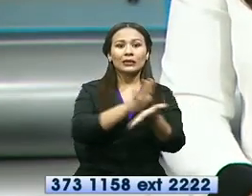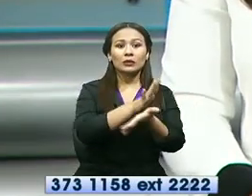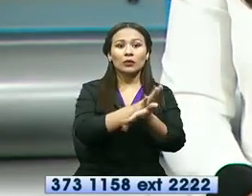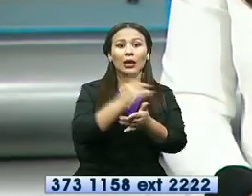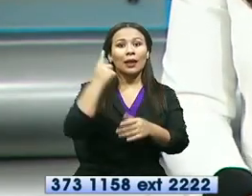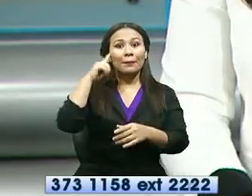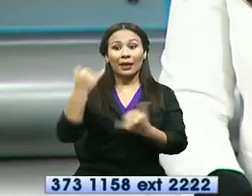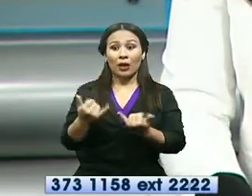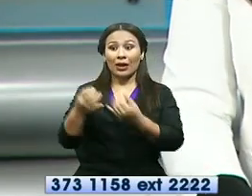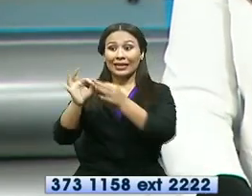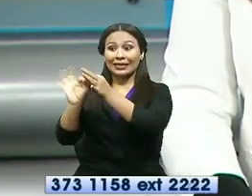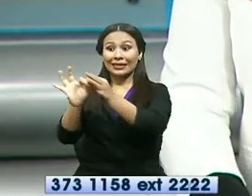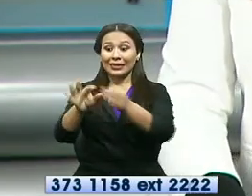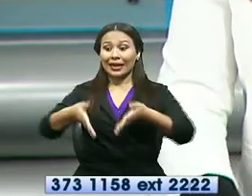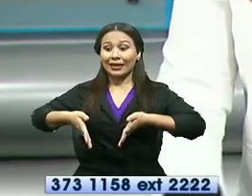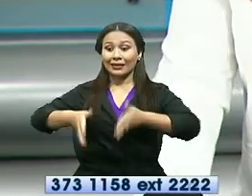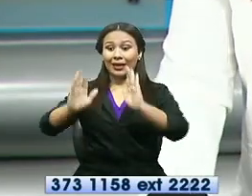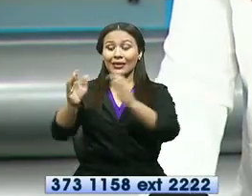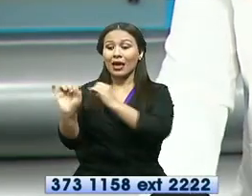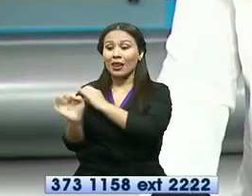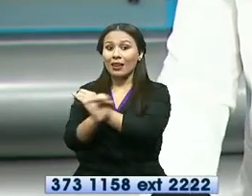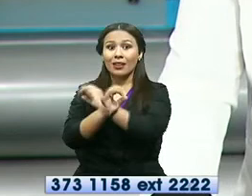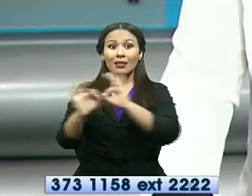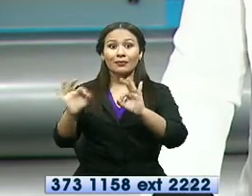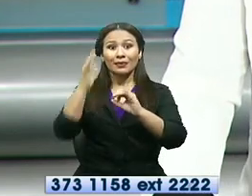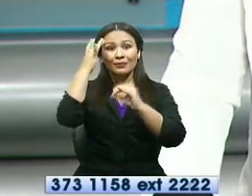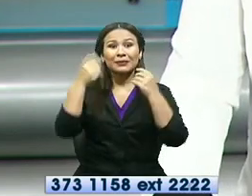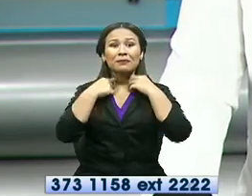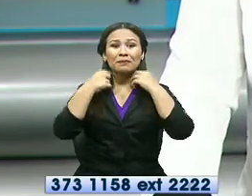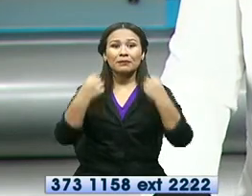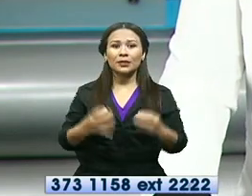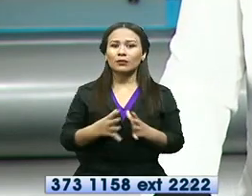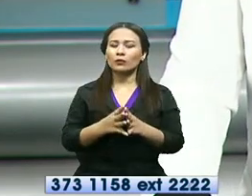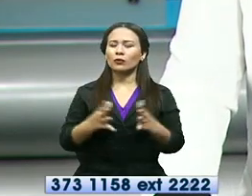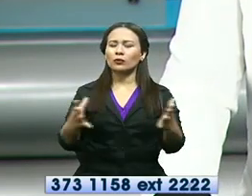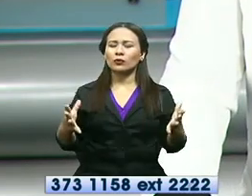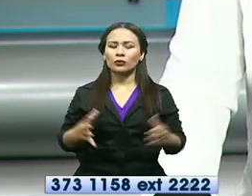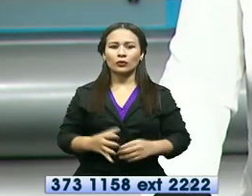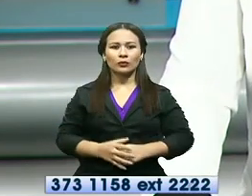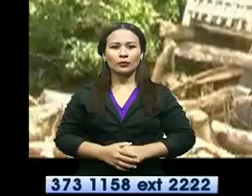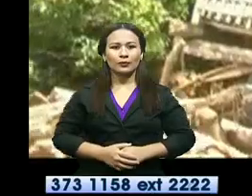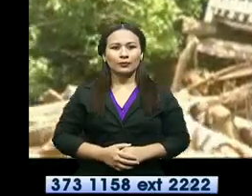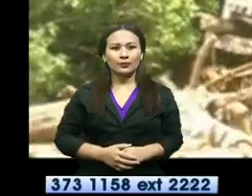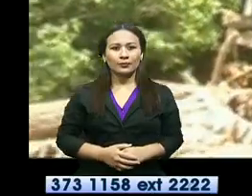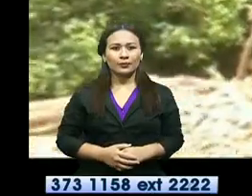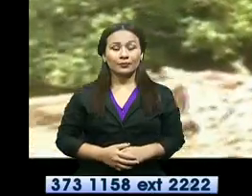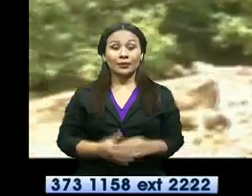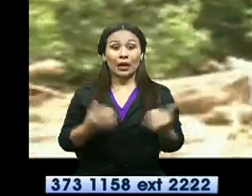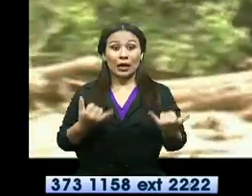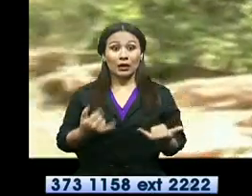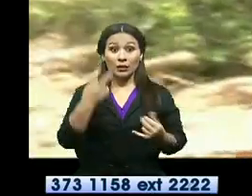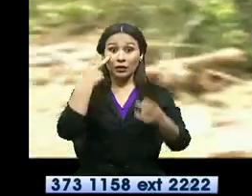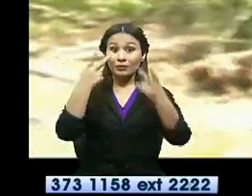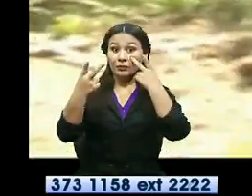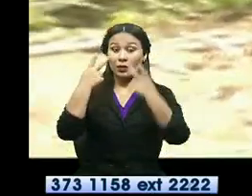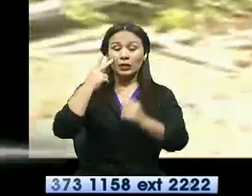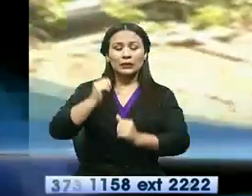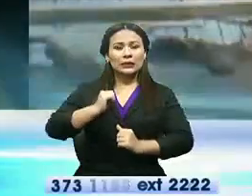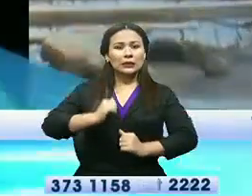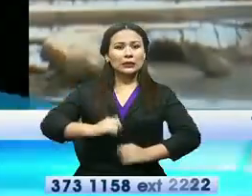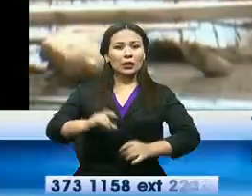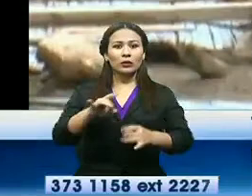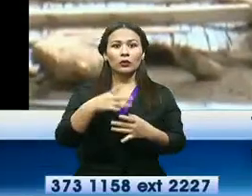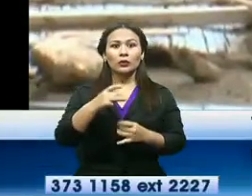la reapertura de las vías. Las pérdidas son cuantiosas. Aún quedan huellas de dolor y nostalgia entre